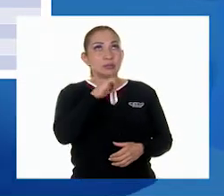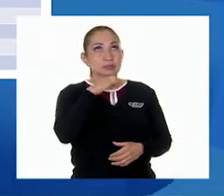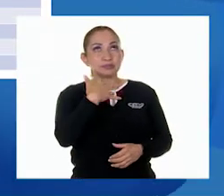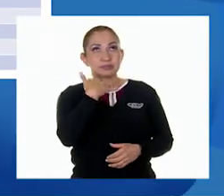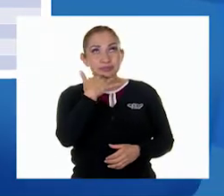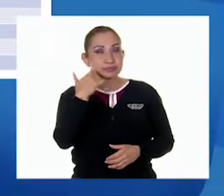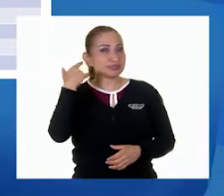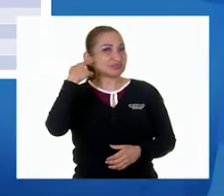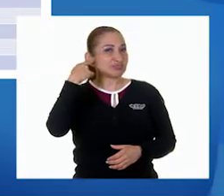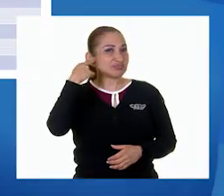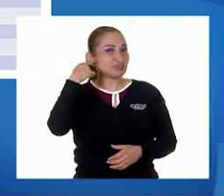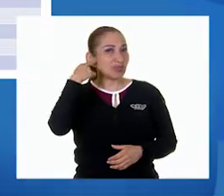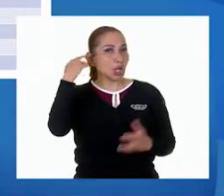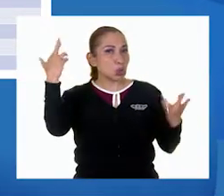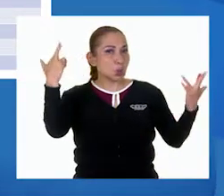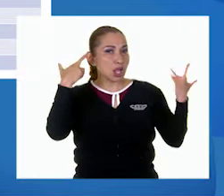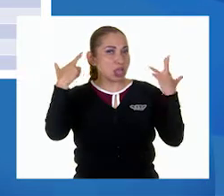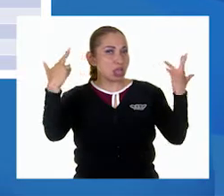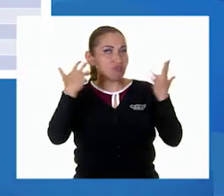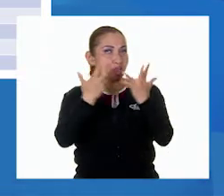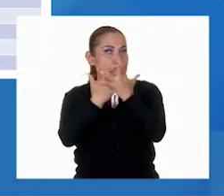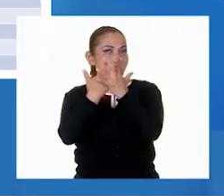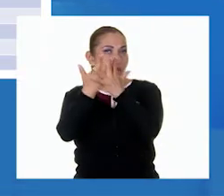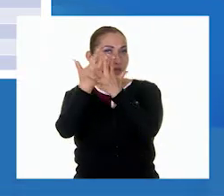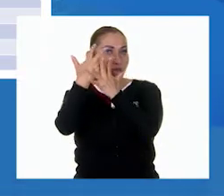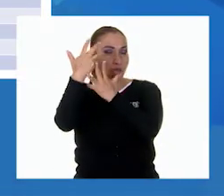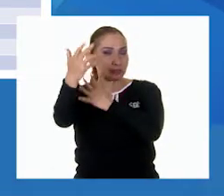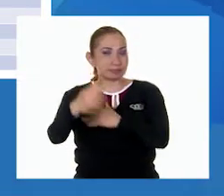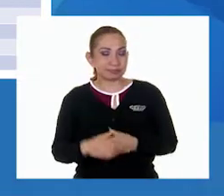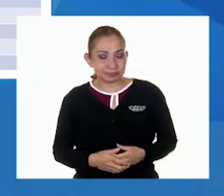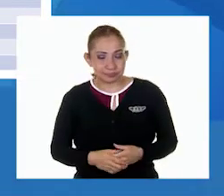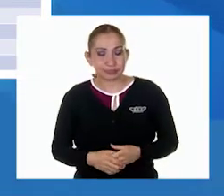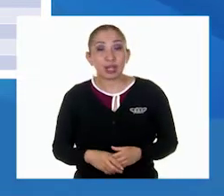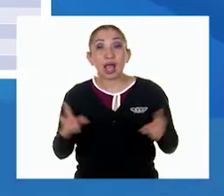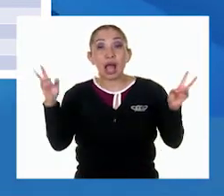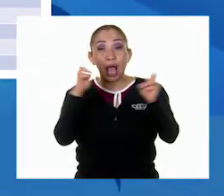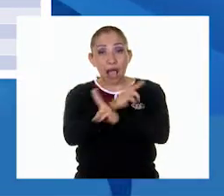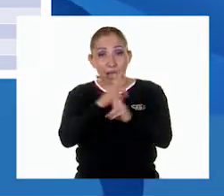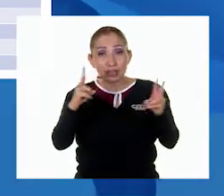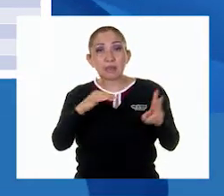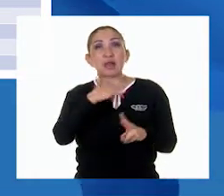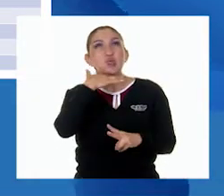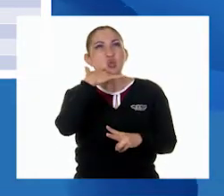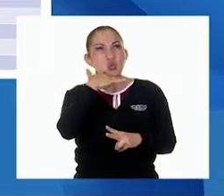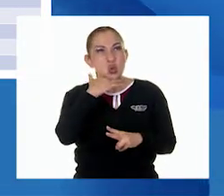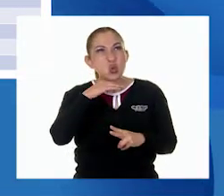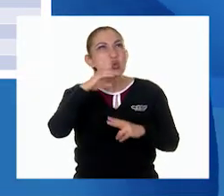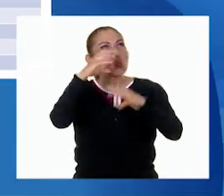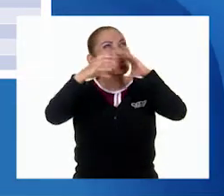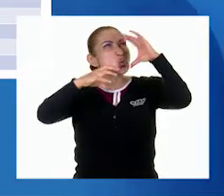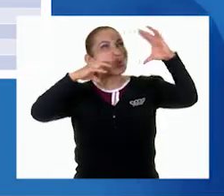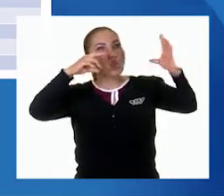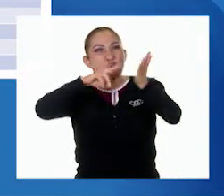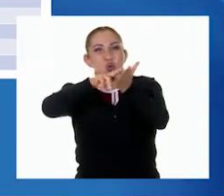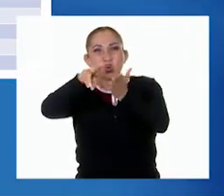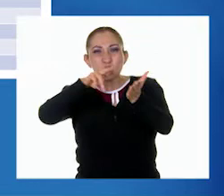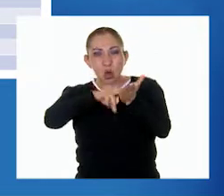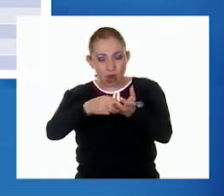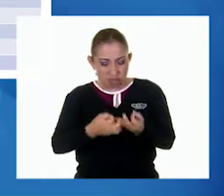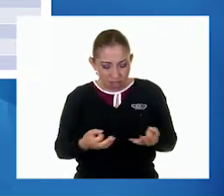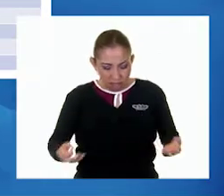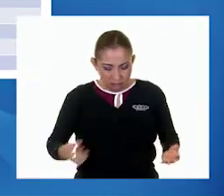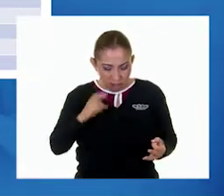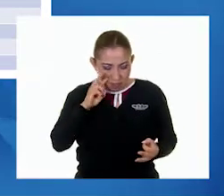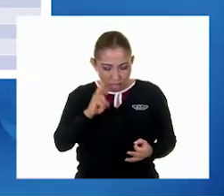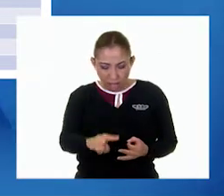Contaminación auditiva. Así es, la contaminación del aire. También tenemos la contaminación del suelo. Eric.